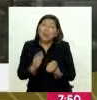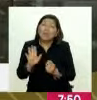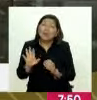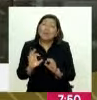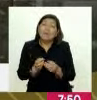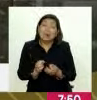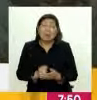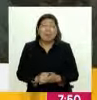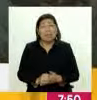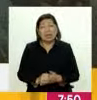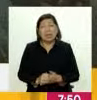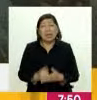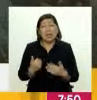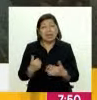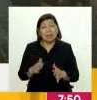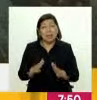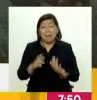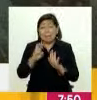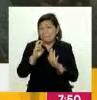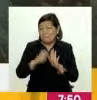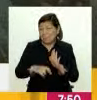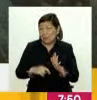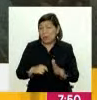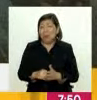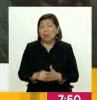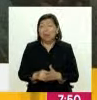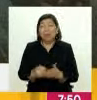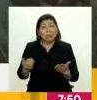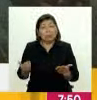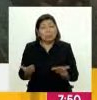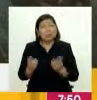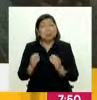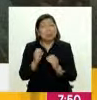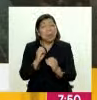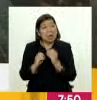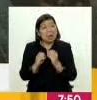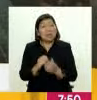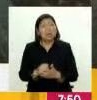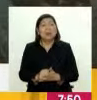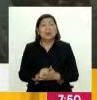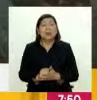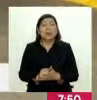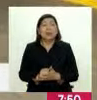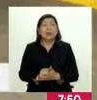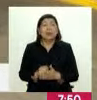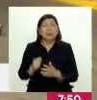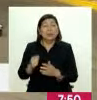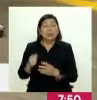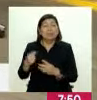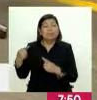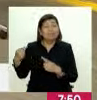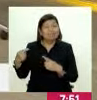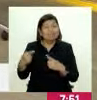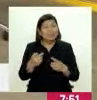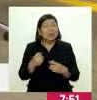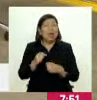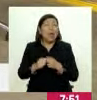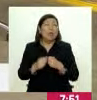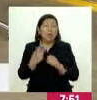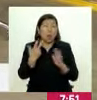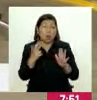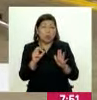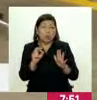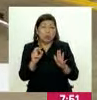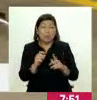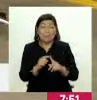Le consultaba porque ya existen programas de resarcimiento, de reparación, ¿no? Ante la violencia de la década del 80,